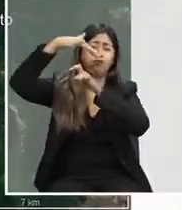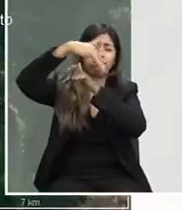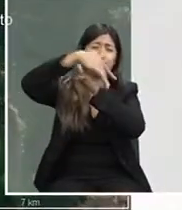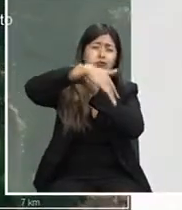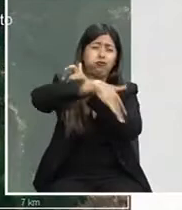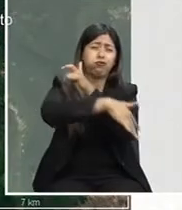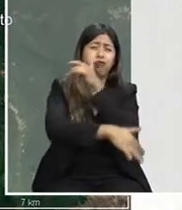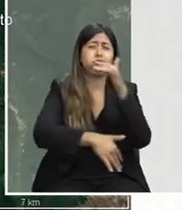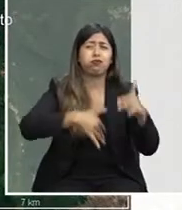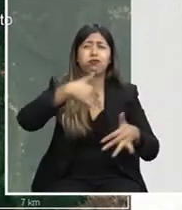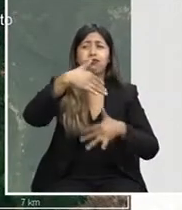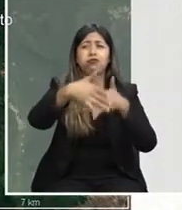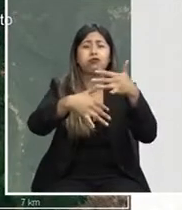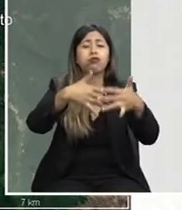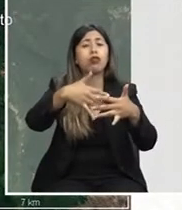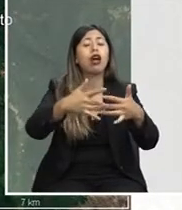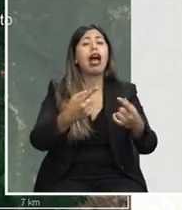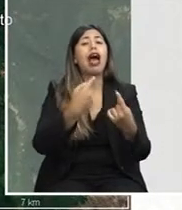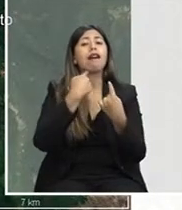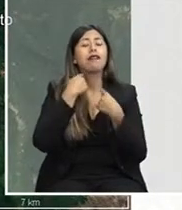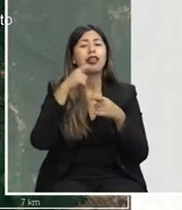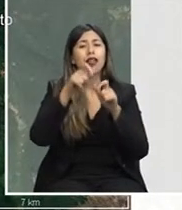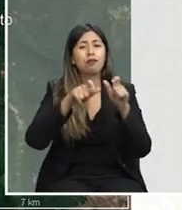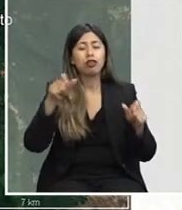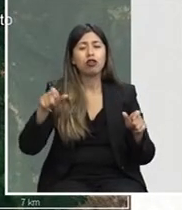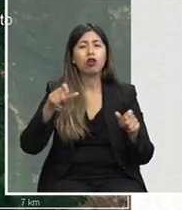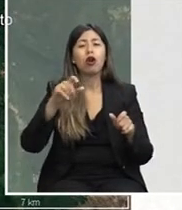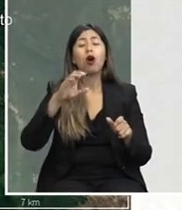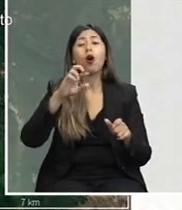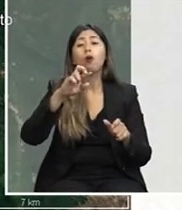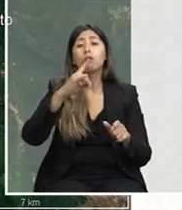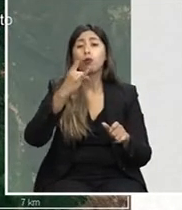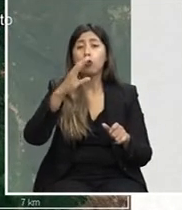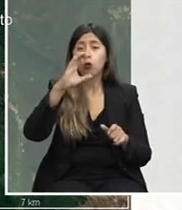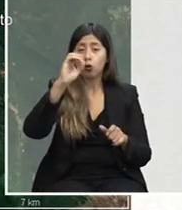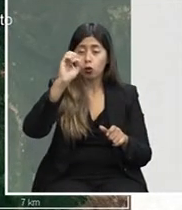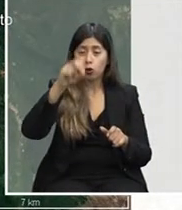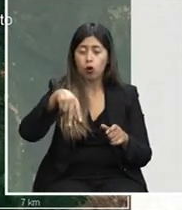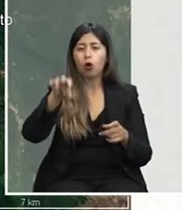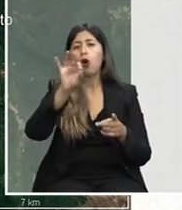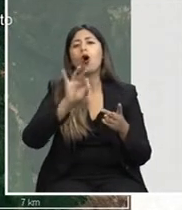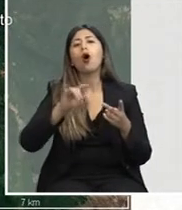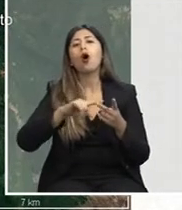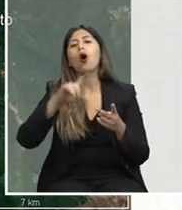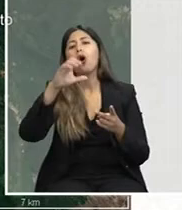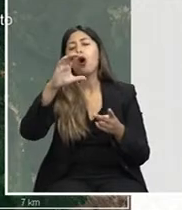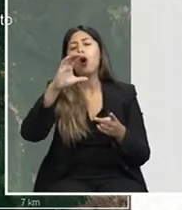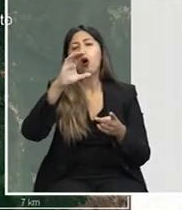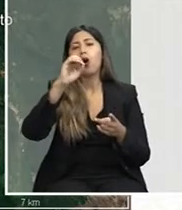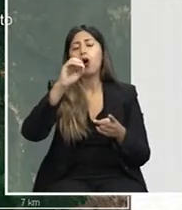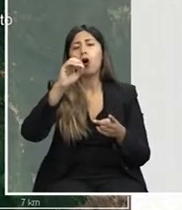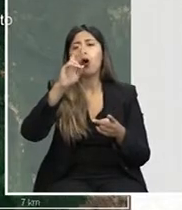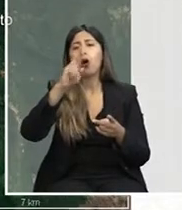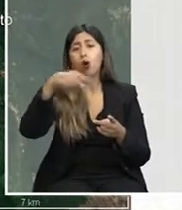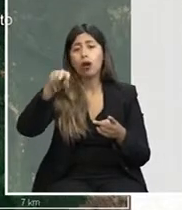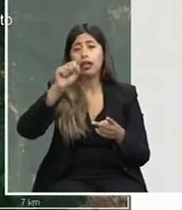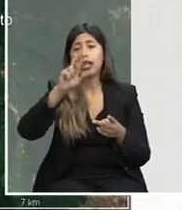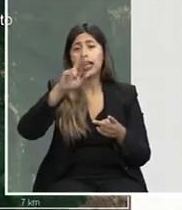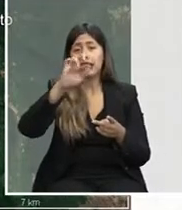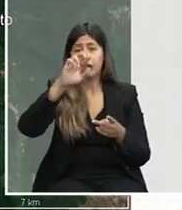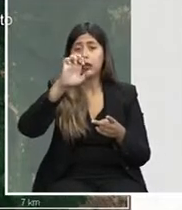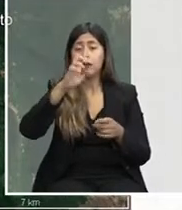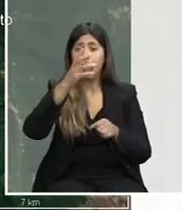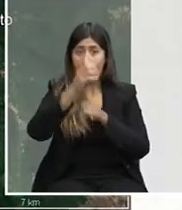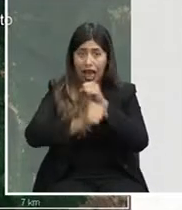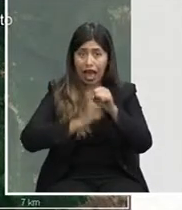zonas pobladas, como en el caso de Pucón, o sobre todo en Coñaripe. El año 71, 1971, en Coñaripe murió gente producto